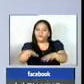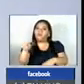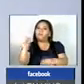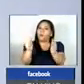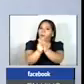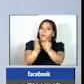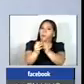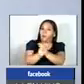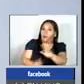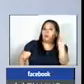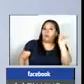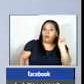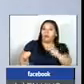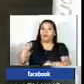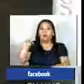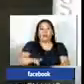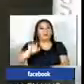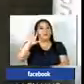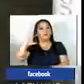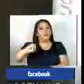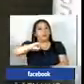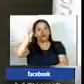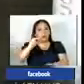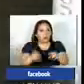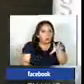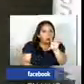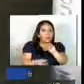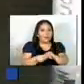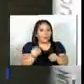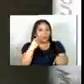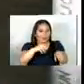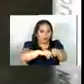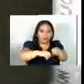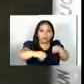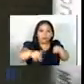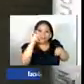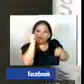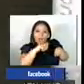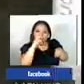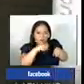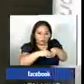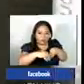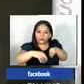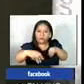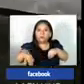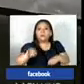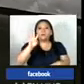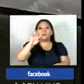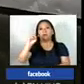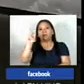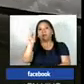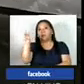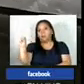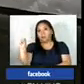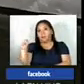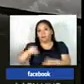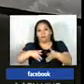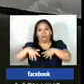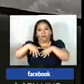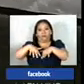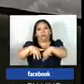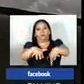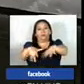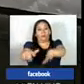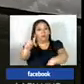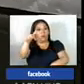de casi un 50%, sumado a fugas y conexiones ilegales en 40 kilómetros de recorrido desde Las Pavas. Agregó